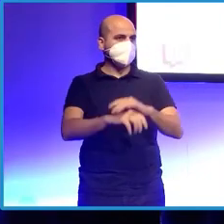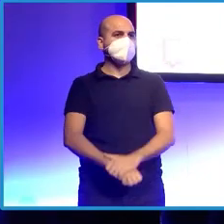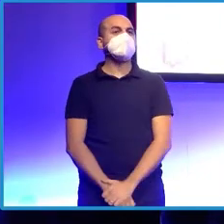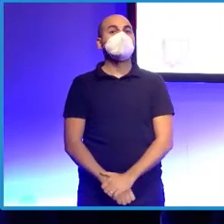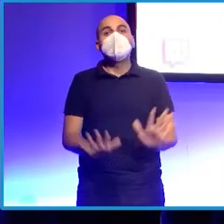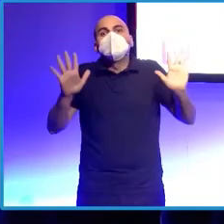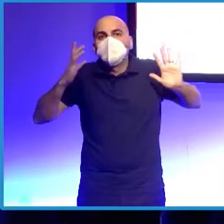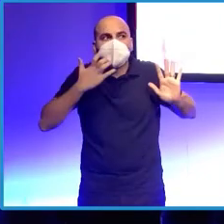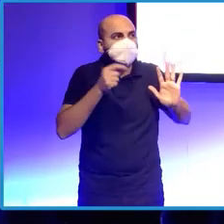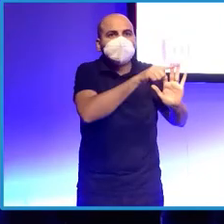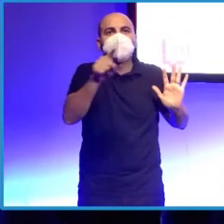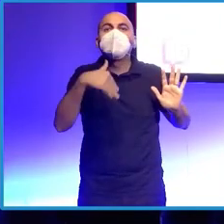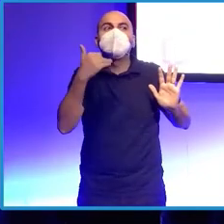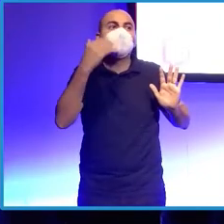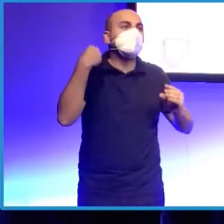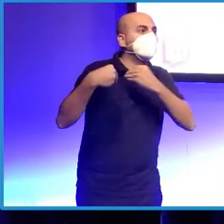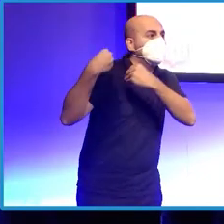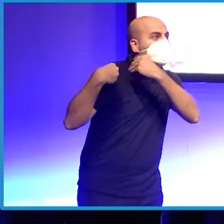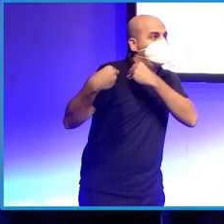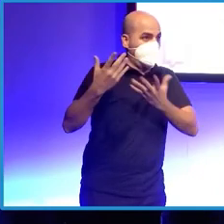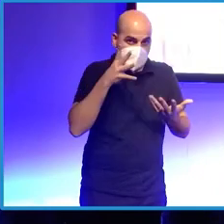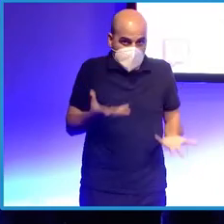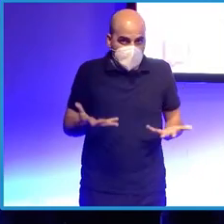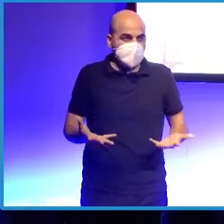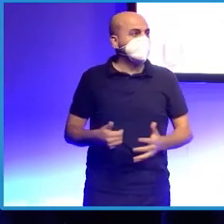y si tenéis alguna pregunta es momento de que la digáis